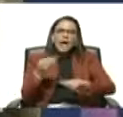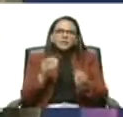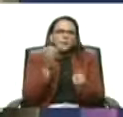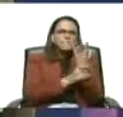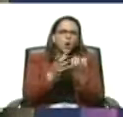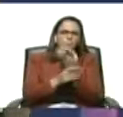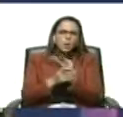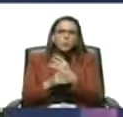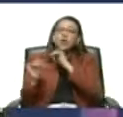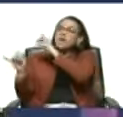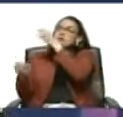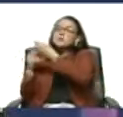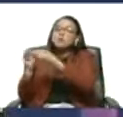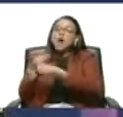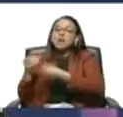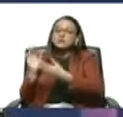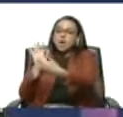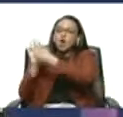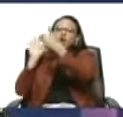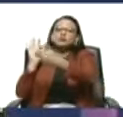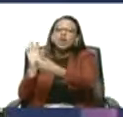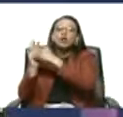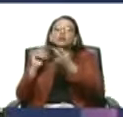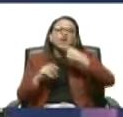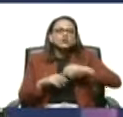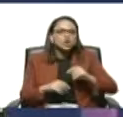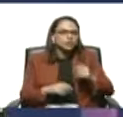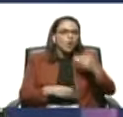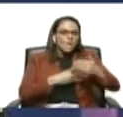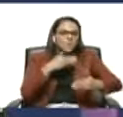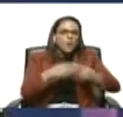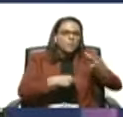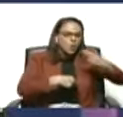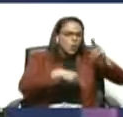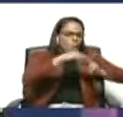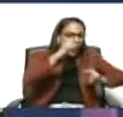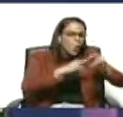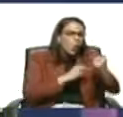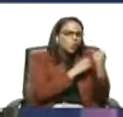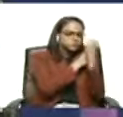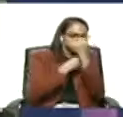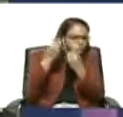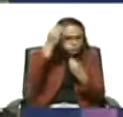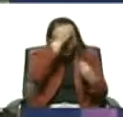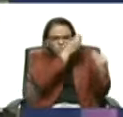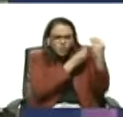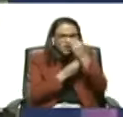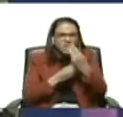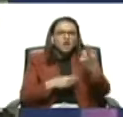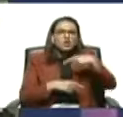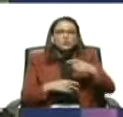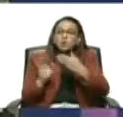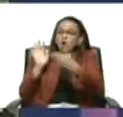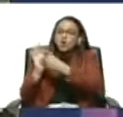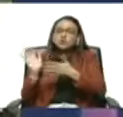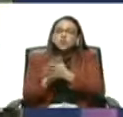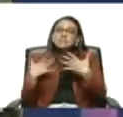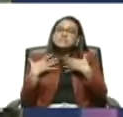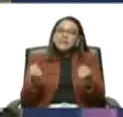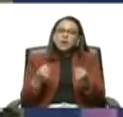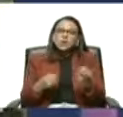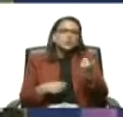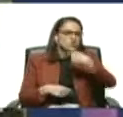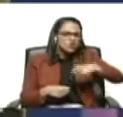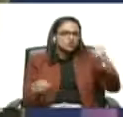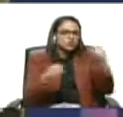tenemos que reconstruirnos, sanar heridas y reconstruirnos. Se atacó el sistema de salud, se atacó el